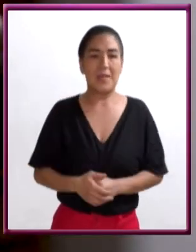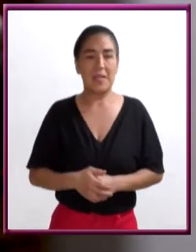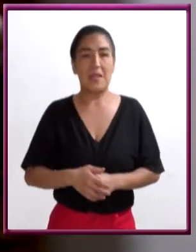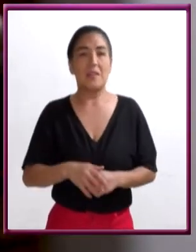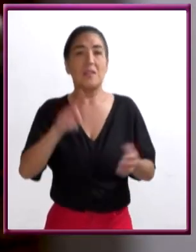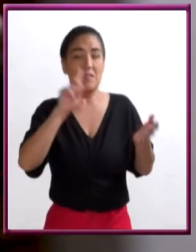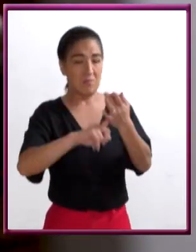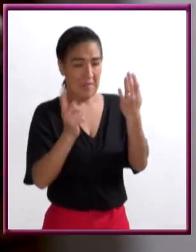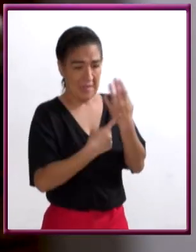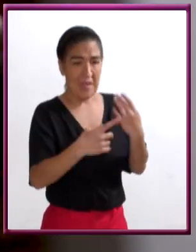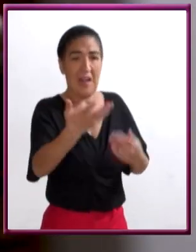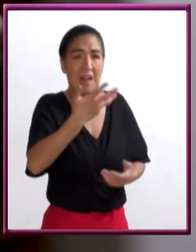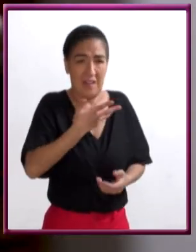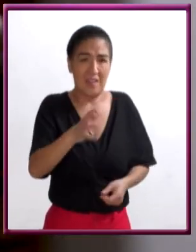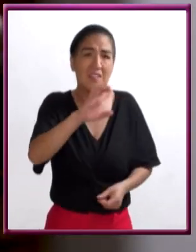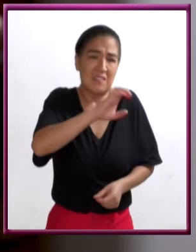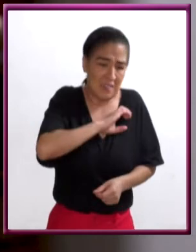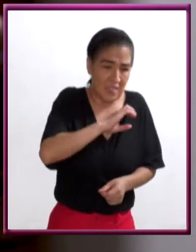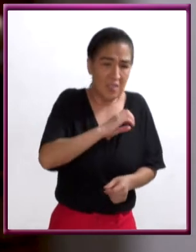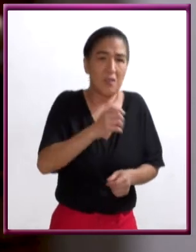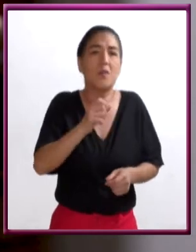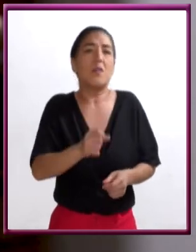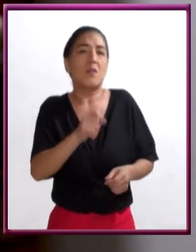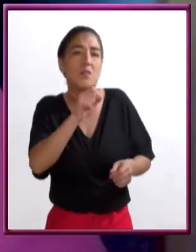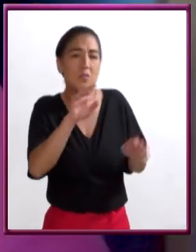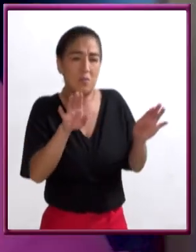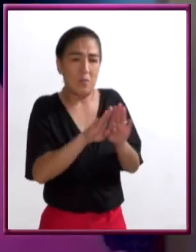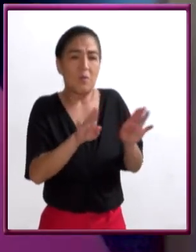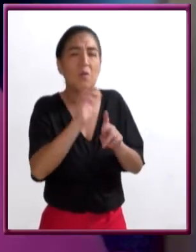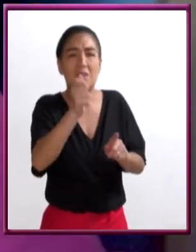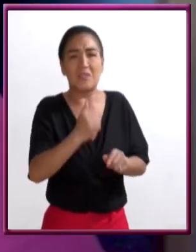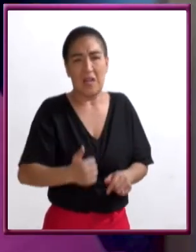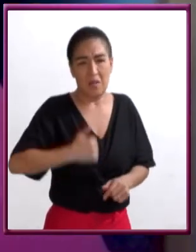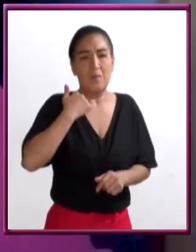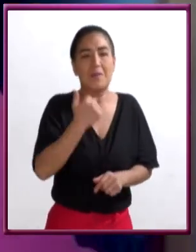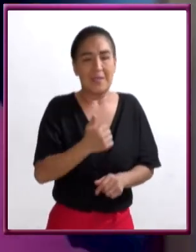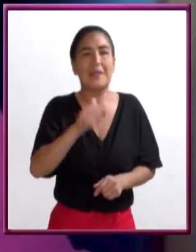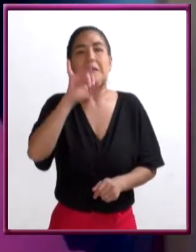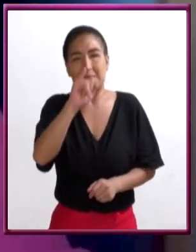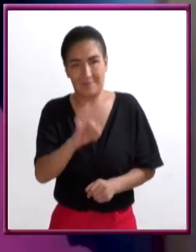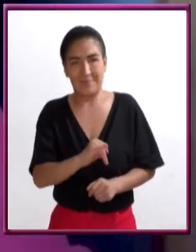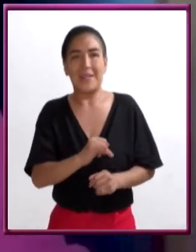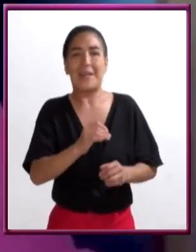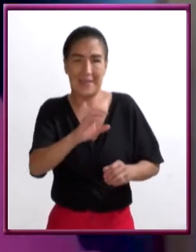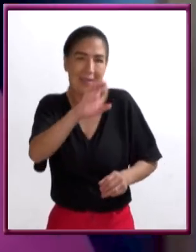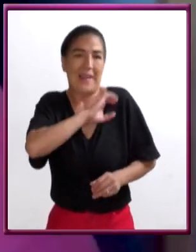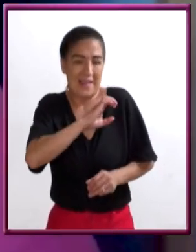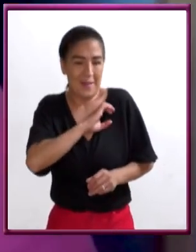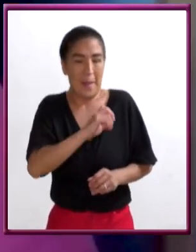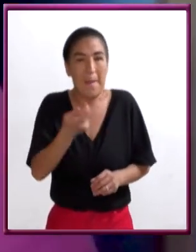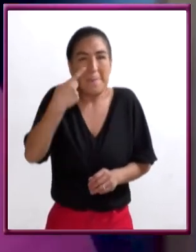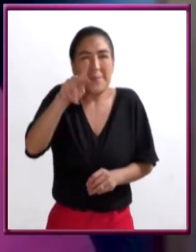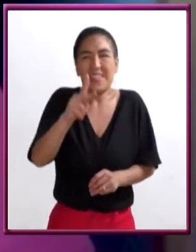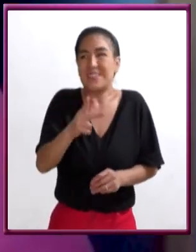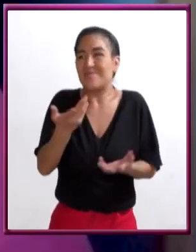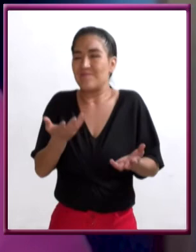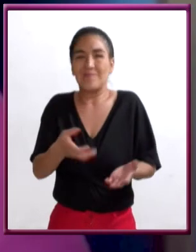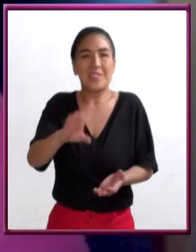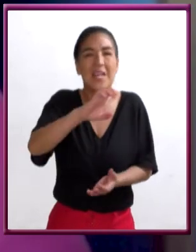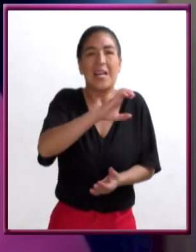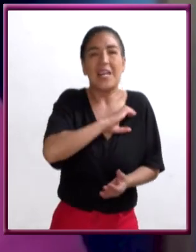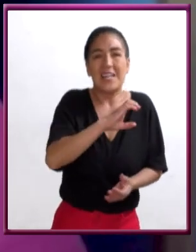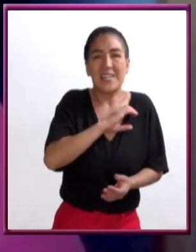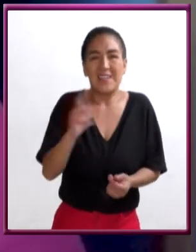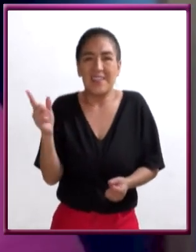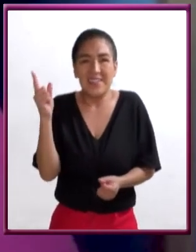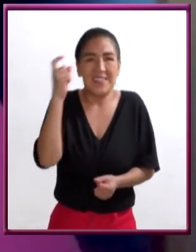puede haber afecto detrás de un abuso emocional como ese? Sí, claro que sí, es un afecto tóxico. O sea,